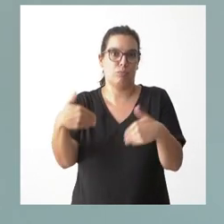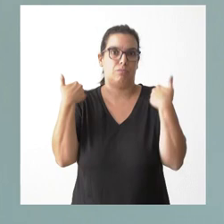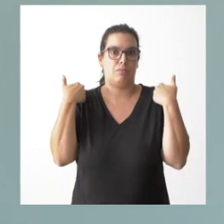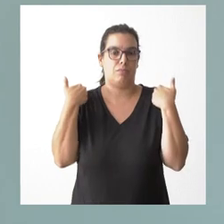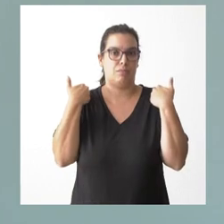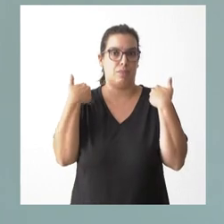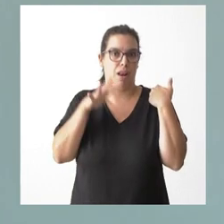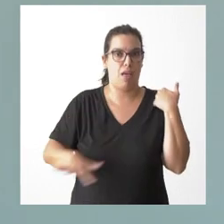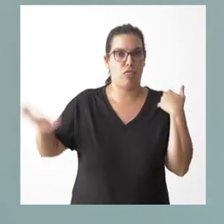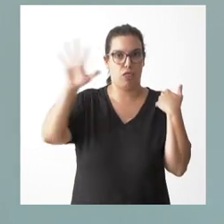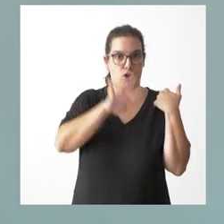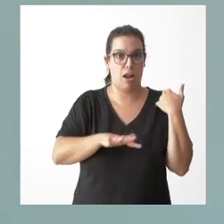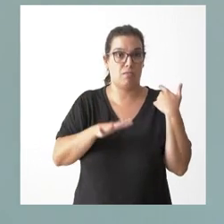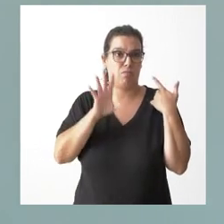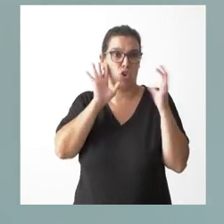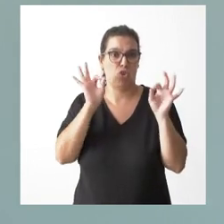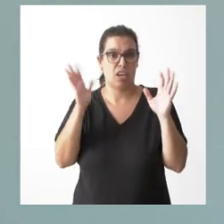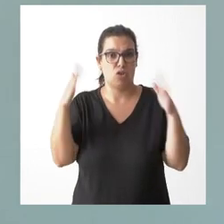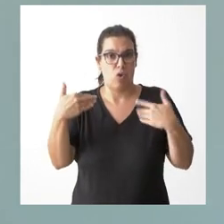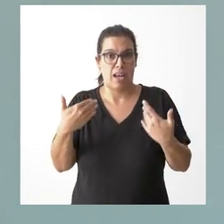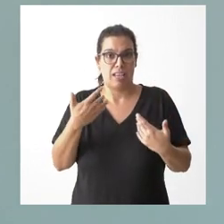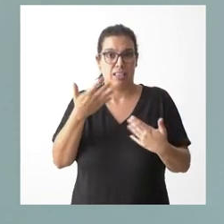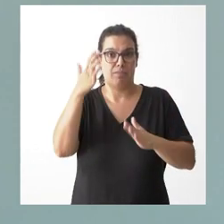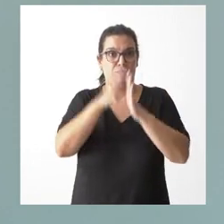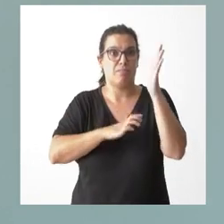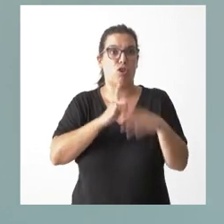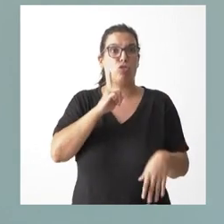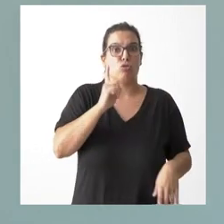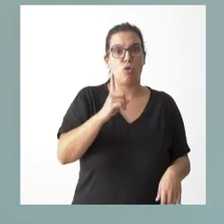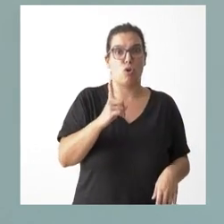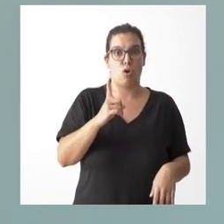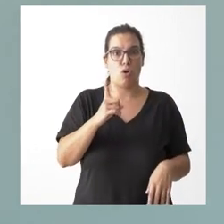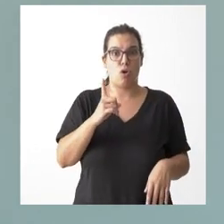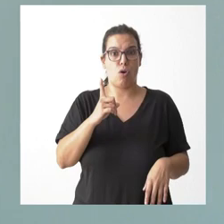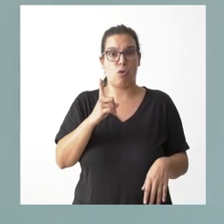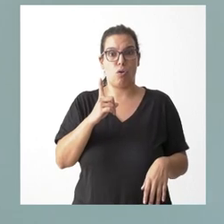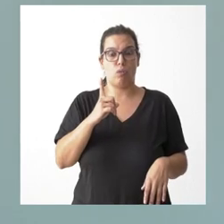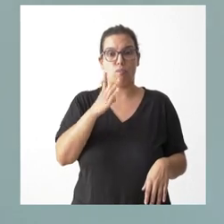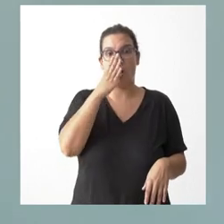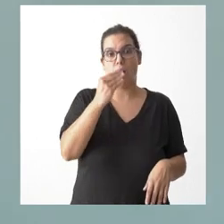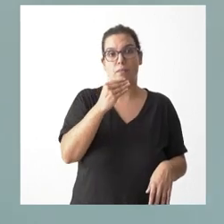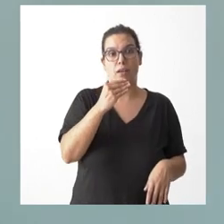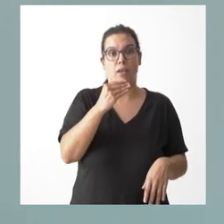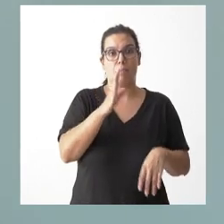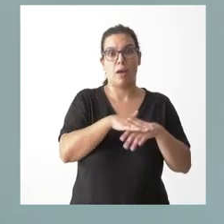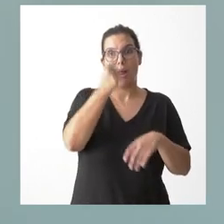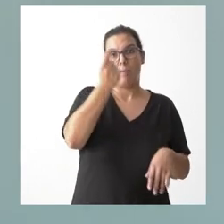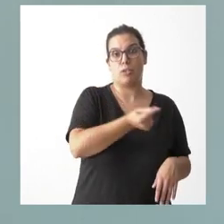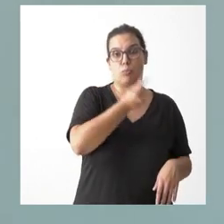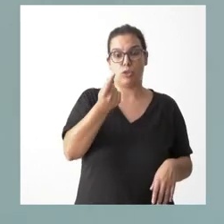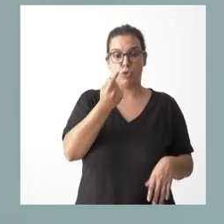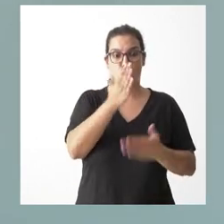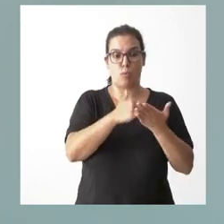nacional. No se entendería muy bien que la única rebaja que se aplica para el AVE lo apliquemos con los presupuestos de las